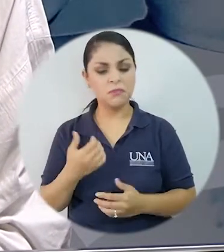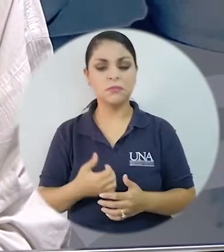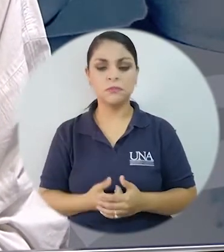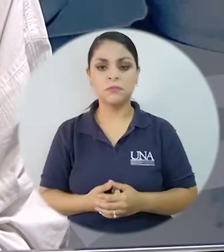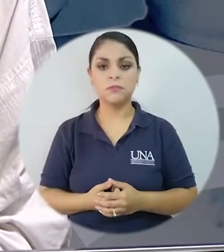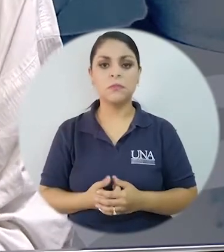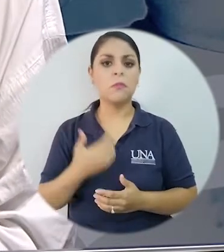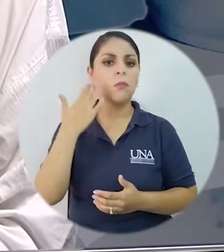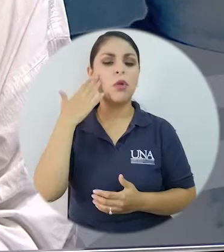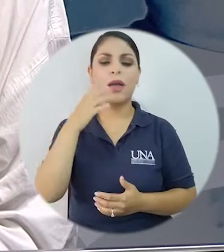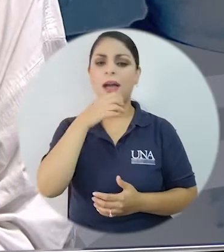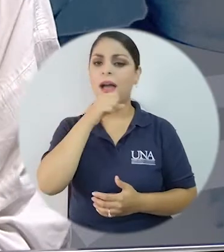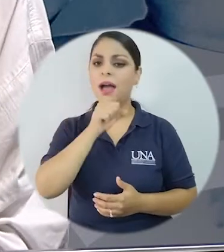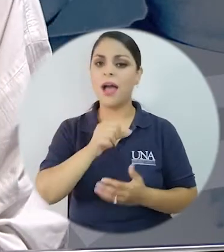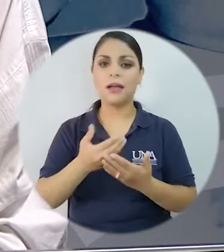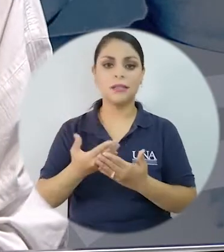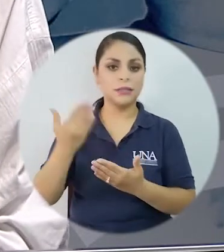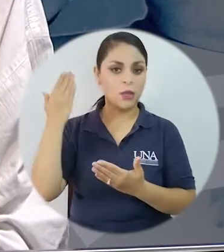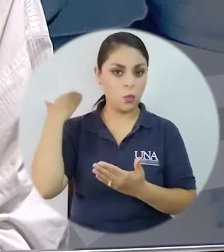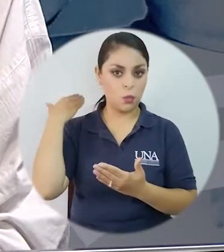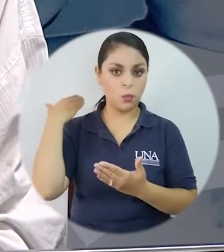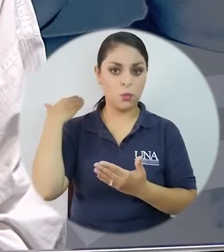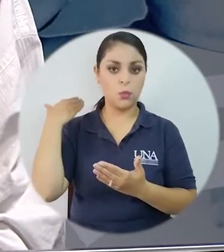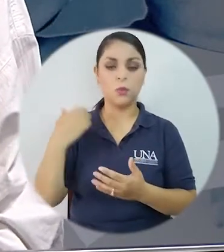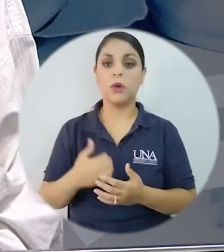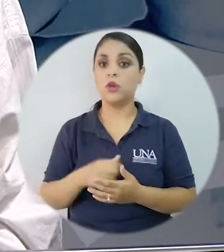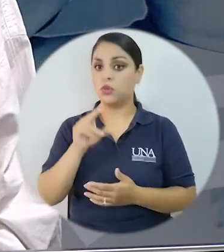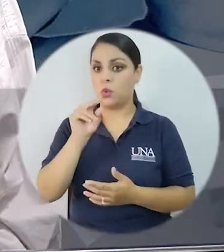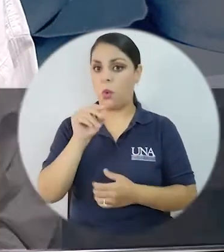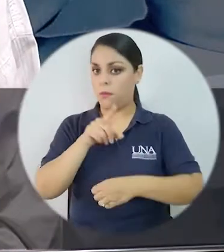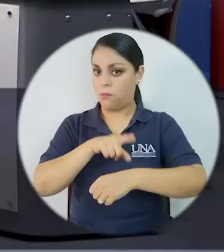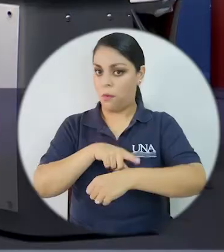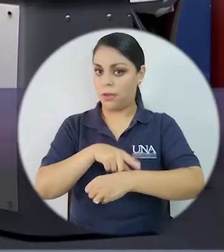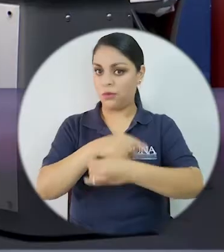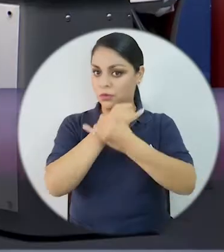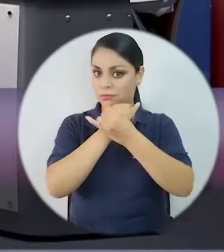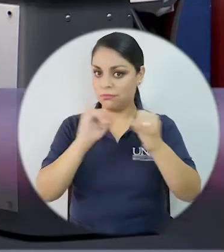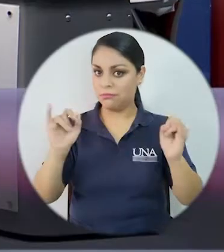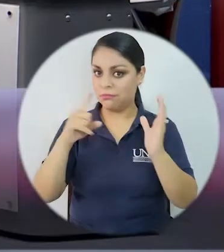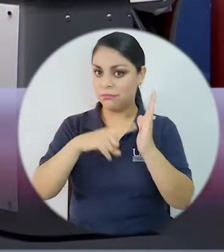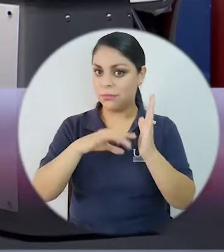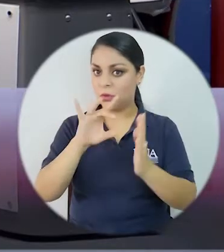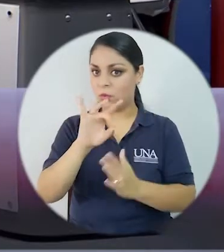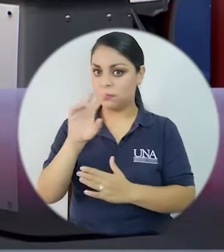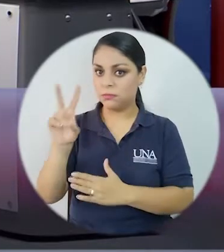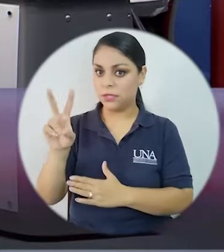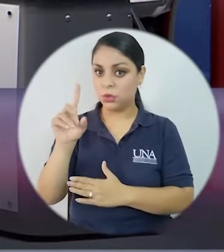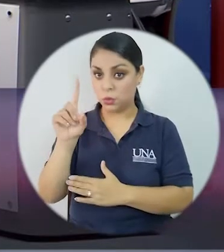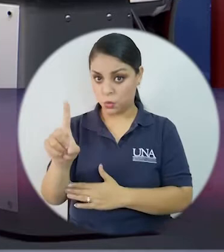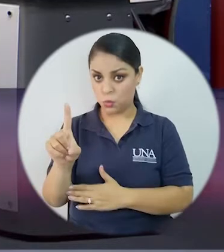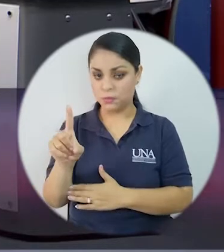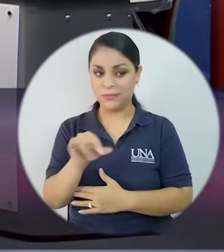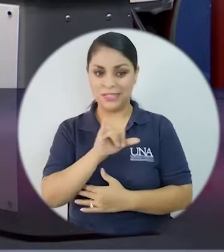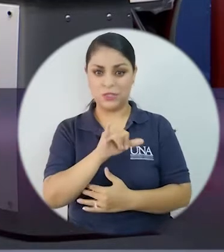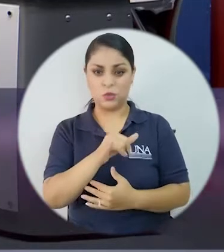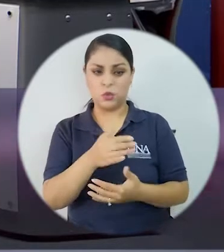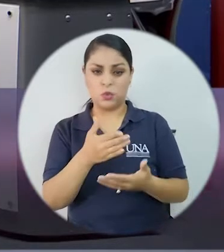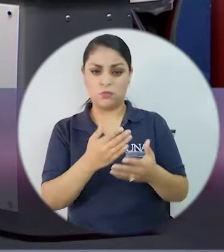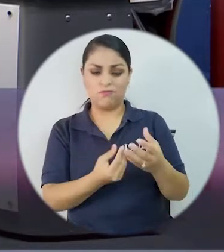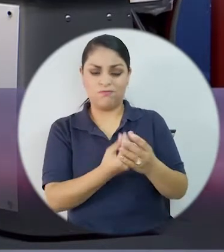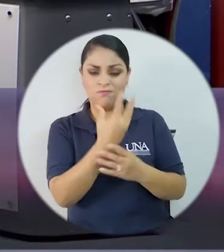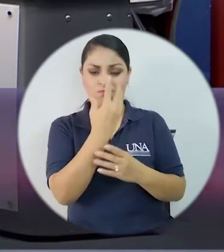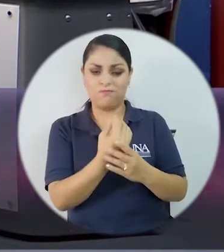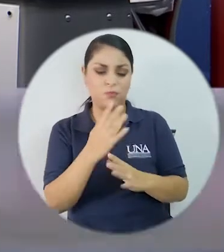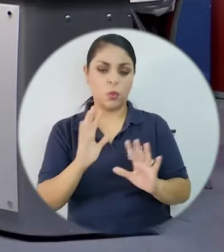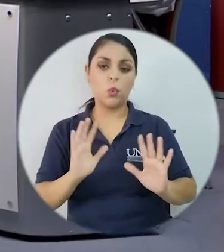muchos elementos que vienen desde antiguo, no es que en el momento de la independencia, 1821, esos elementos